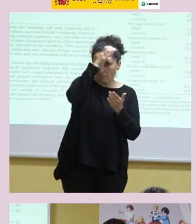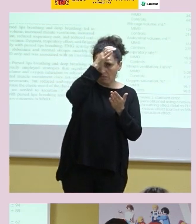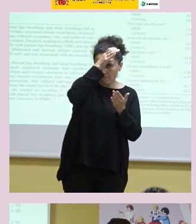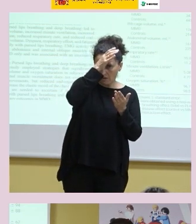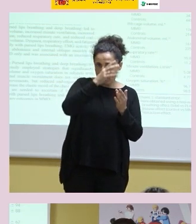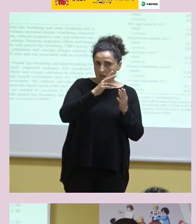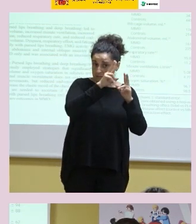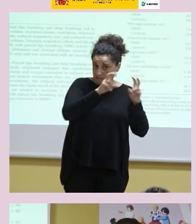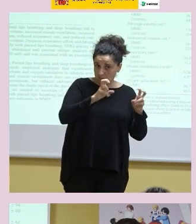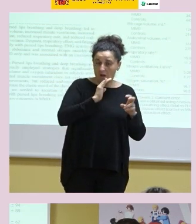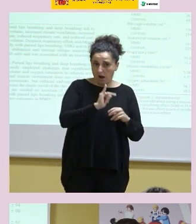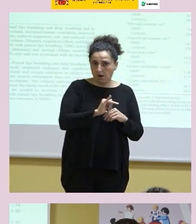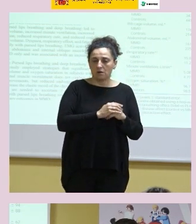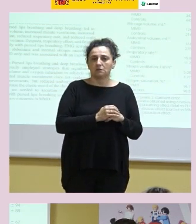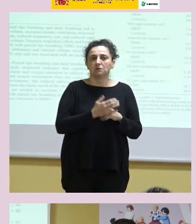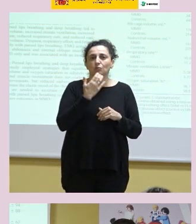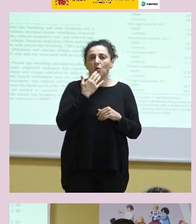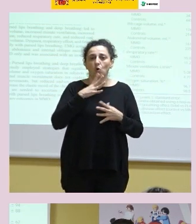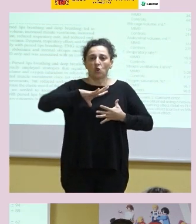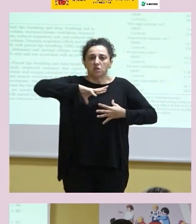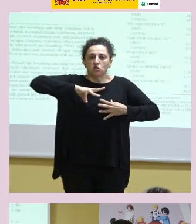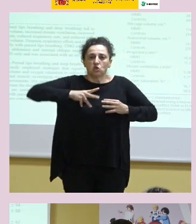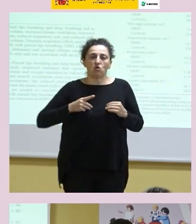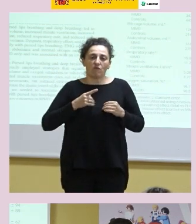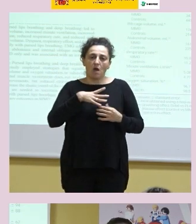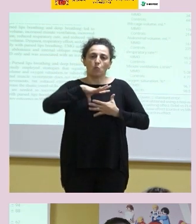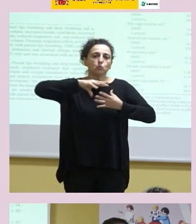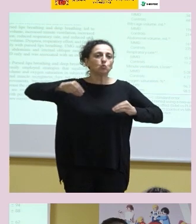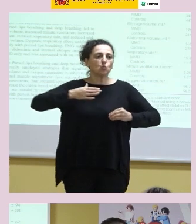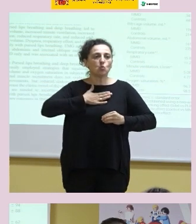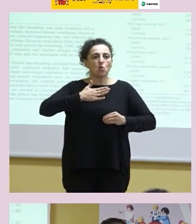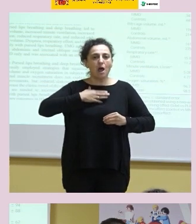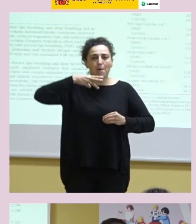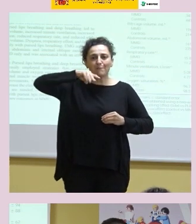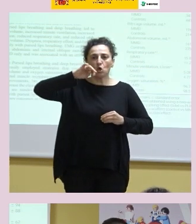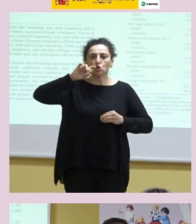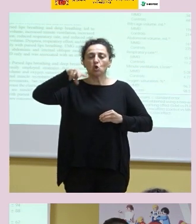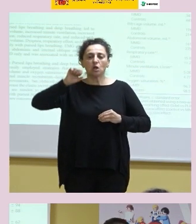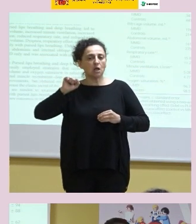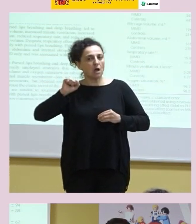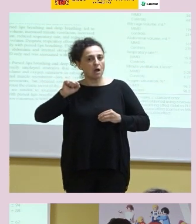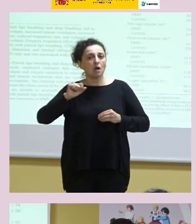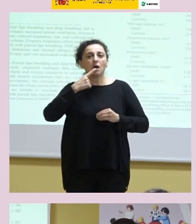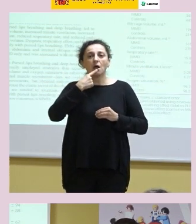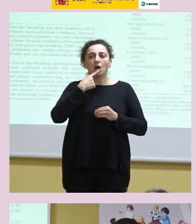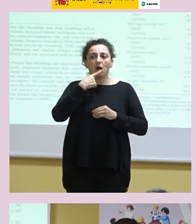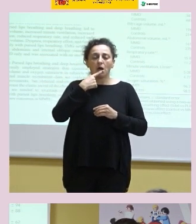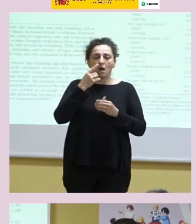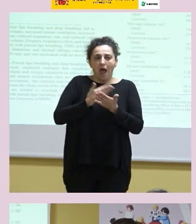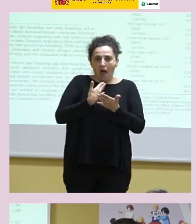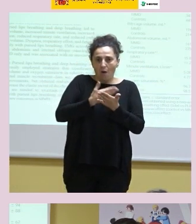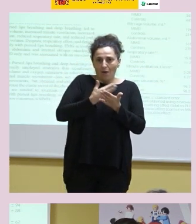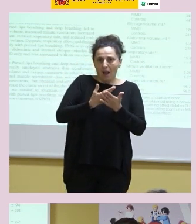¿no? Por ejemplo, en la distrofia muscular miotónica vemos que hay evidencia científica que avala el uso de labios fruncidos